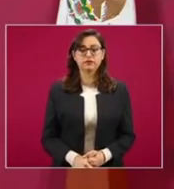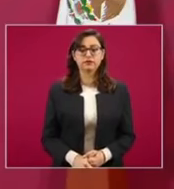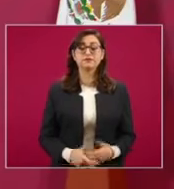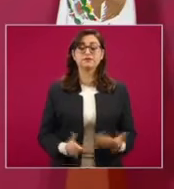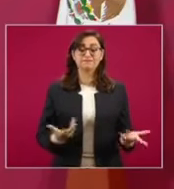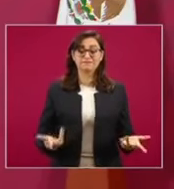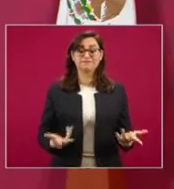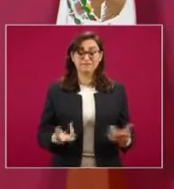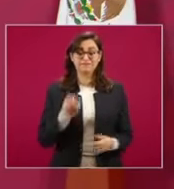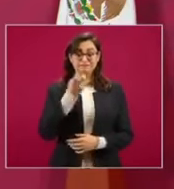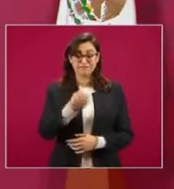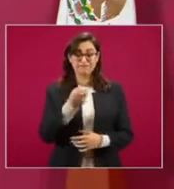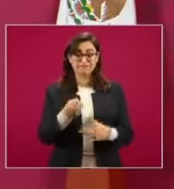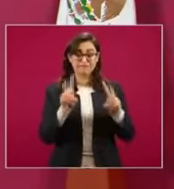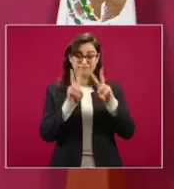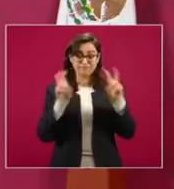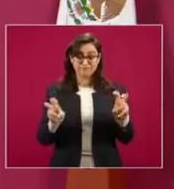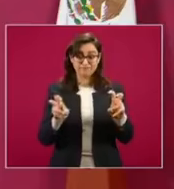sigue